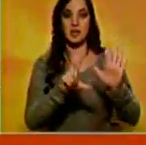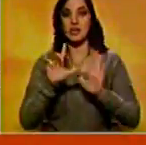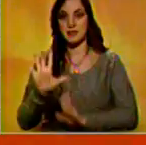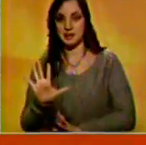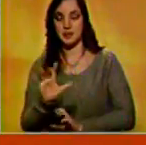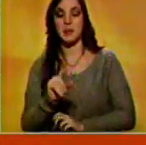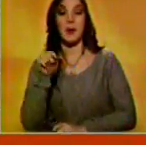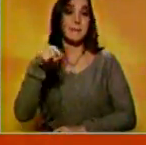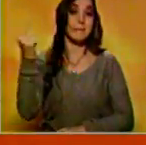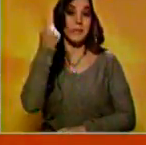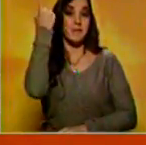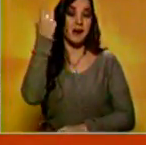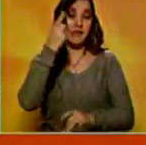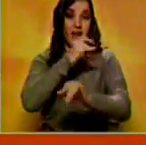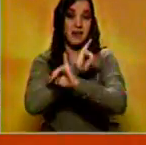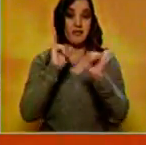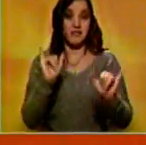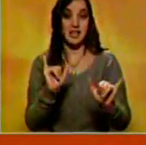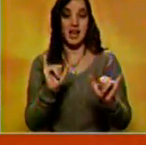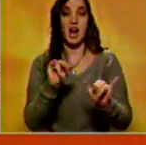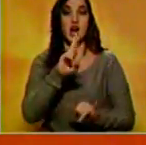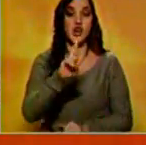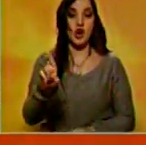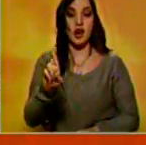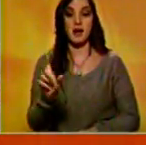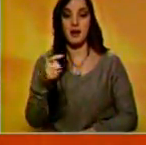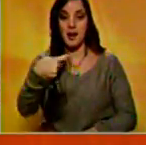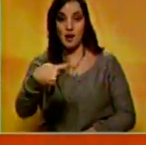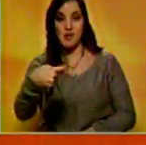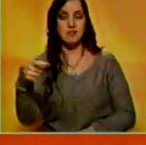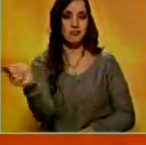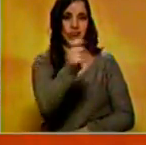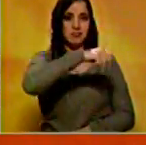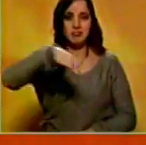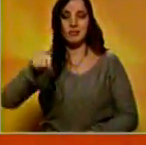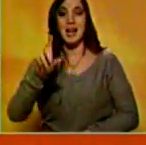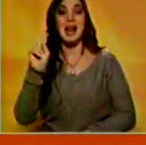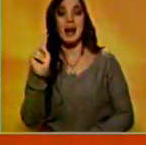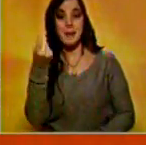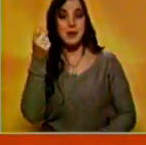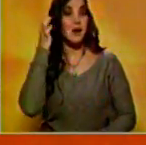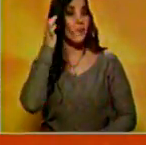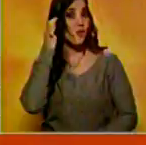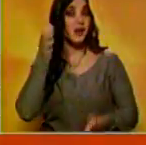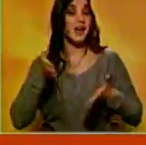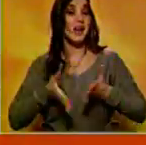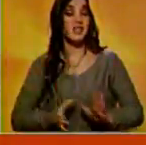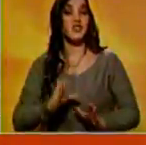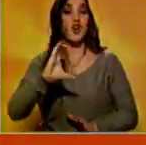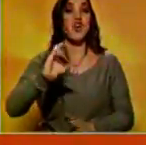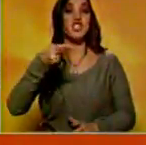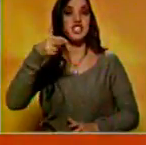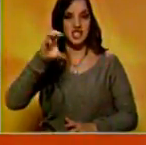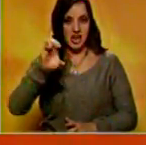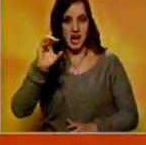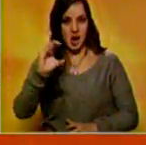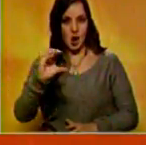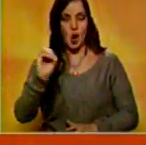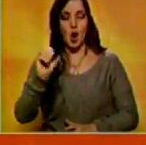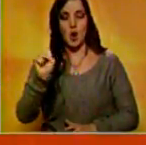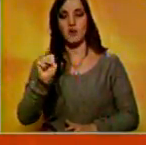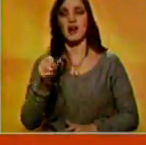vez la final del torneo de Roland Garros. Zafarova es la primera checa que luchará por el título desde que Mandlíková lo hiciera en